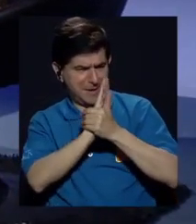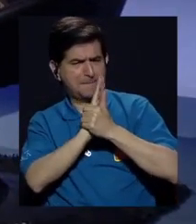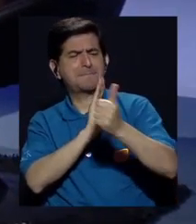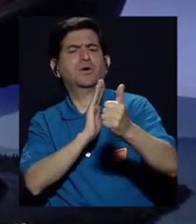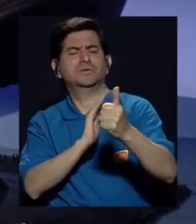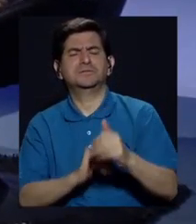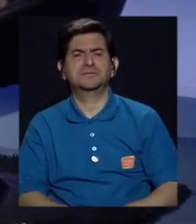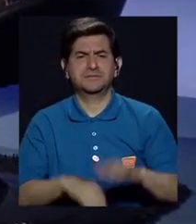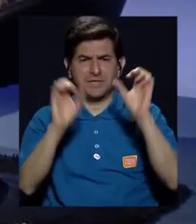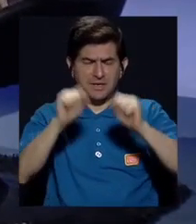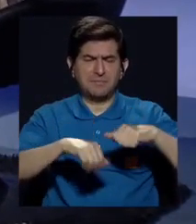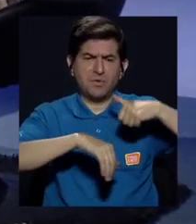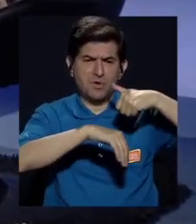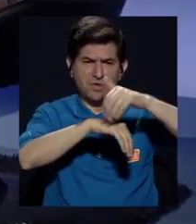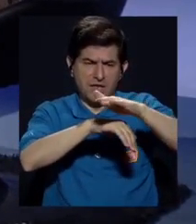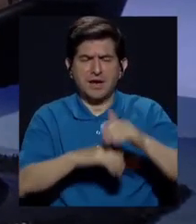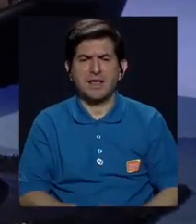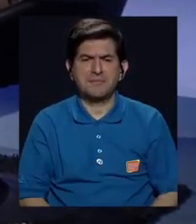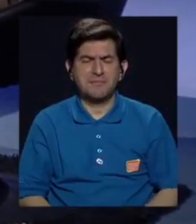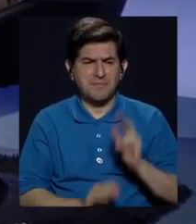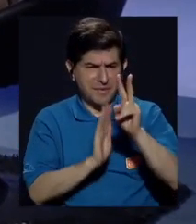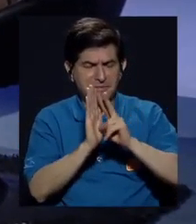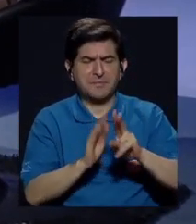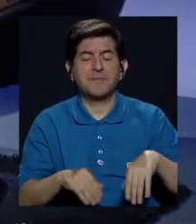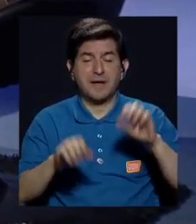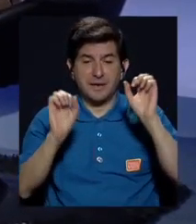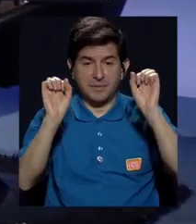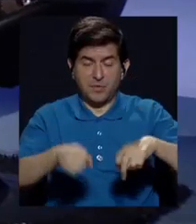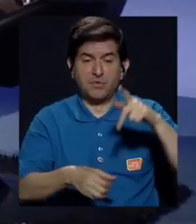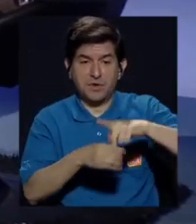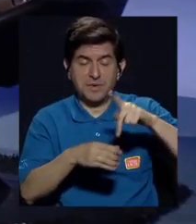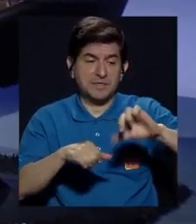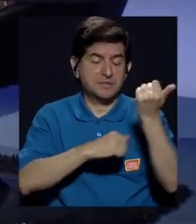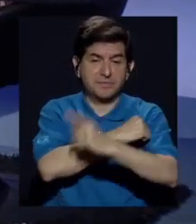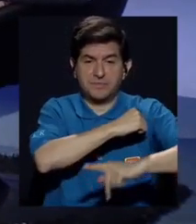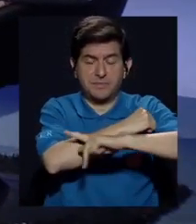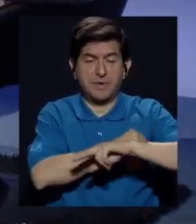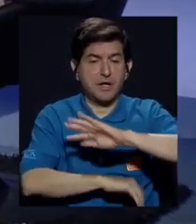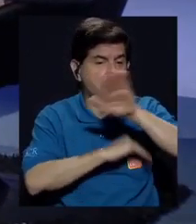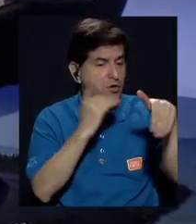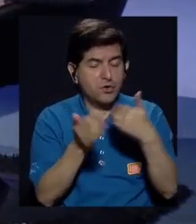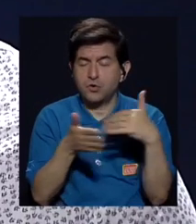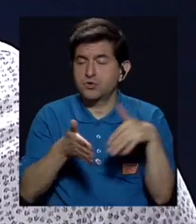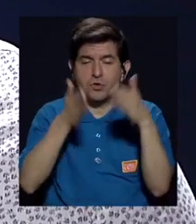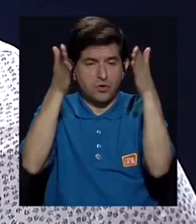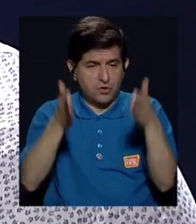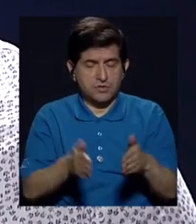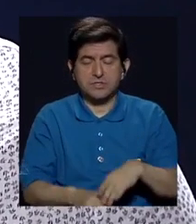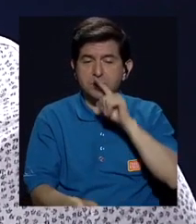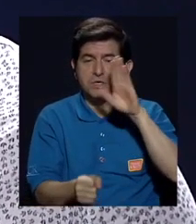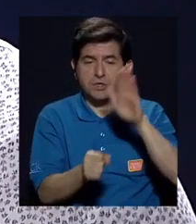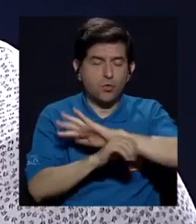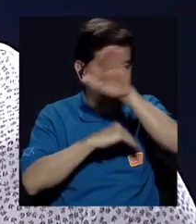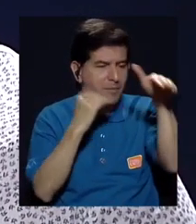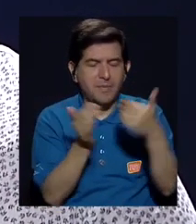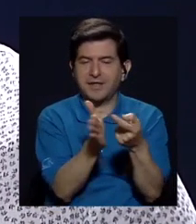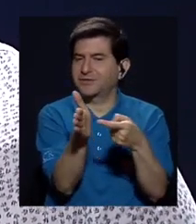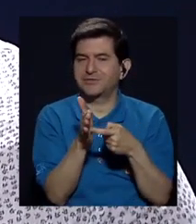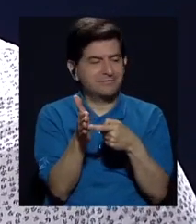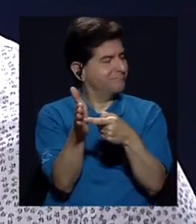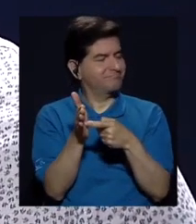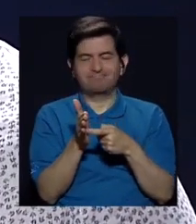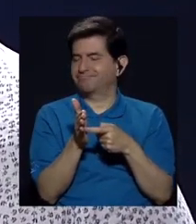para mandar audiciones, ir al extranjero. No todos nuestros estudiantes de la Escuela de Artes Musicales cumplen con todos esos